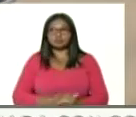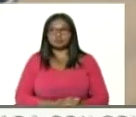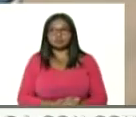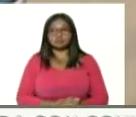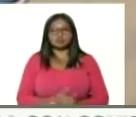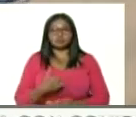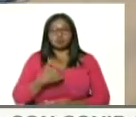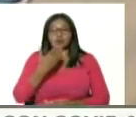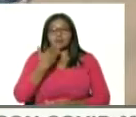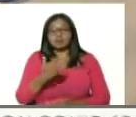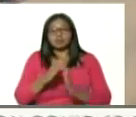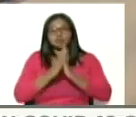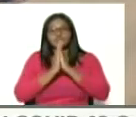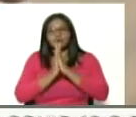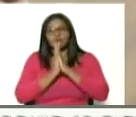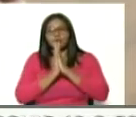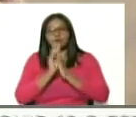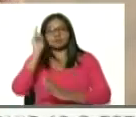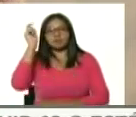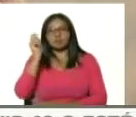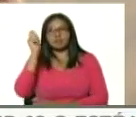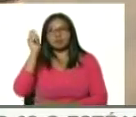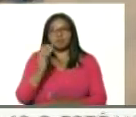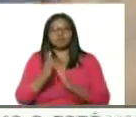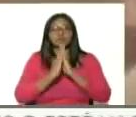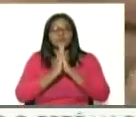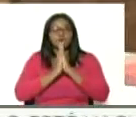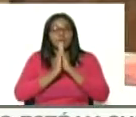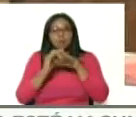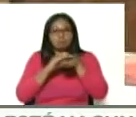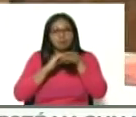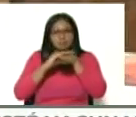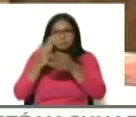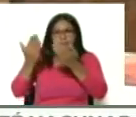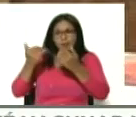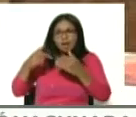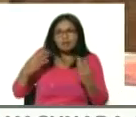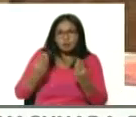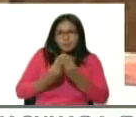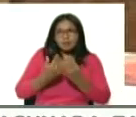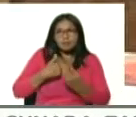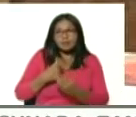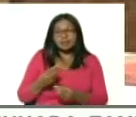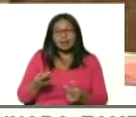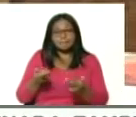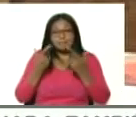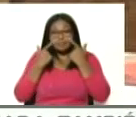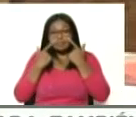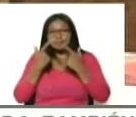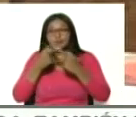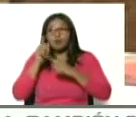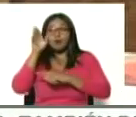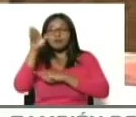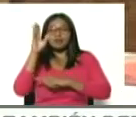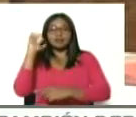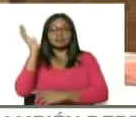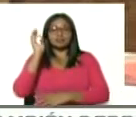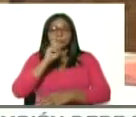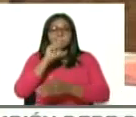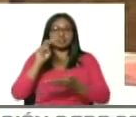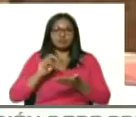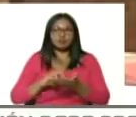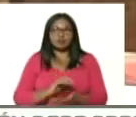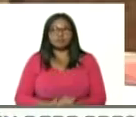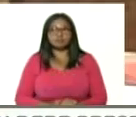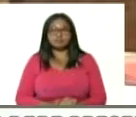al diputado Luis José Marcano, diputada Blanca, que pidieran permiso para venir hasta acá. Aquí están pendientes, pero allá está pendiente Pedro,